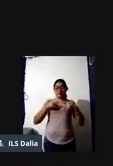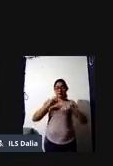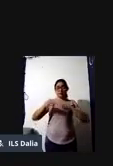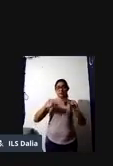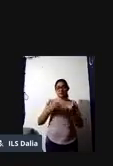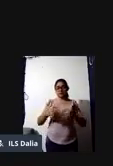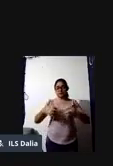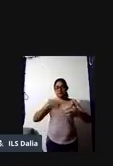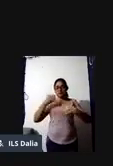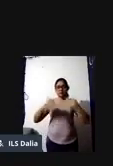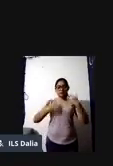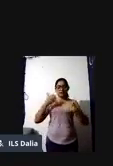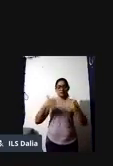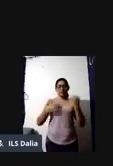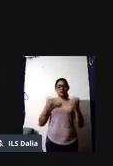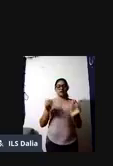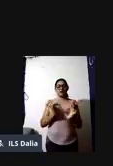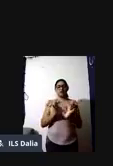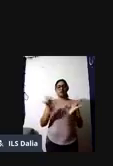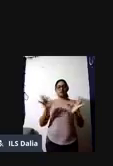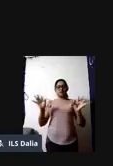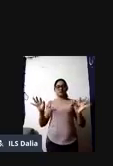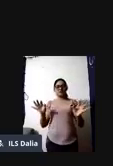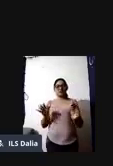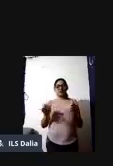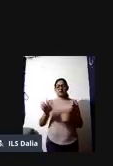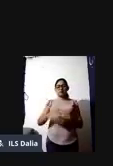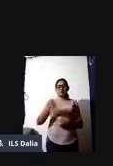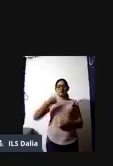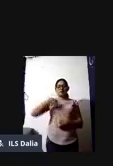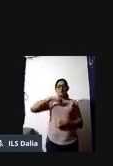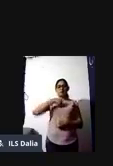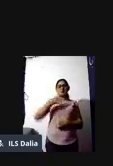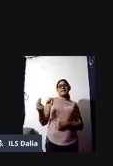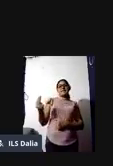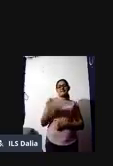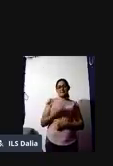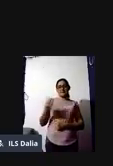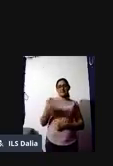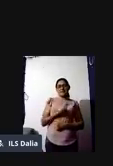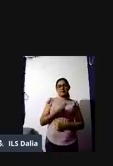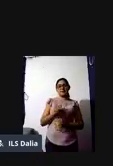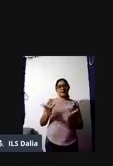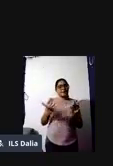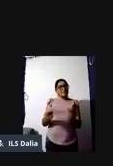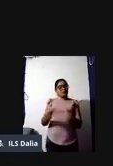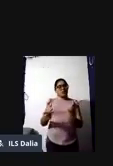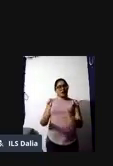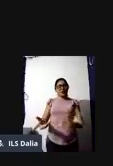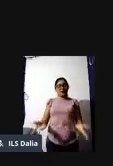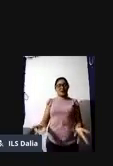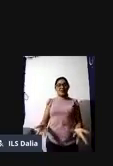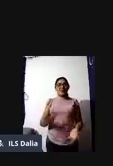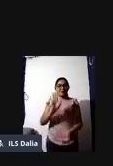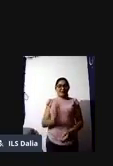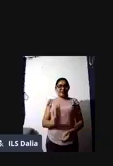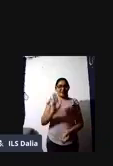sucediendo porque justo tenemos esta necesidad de hablar. Es una